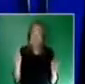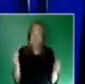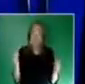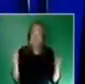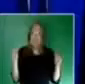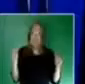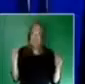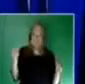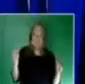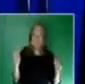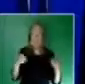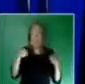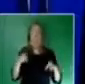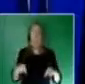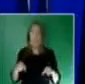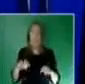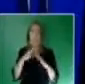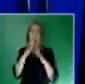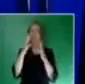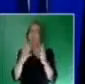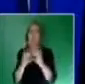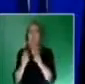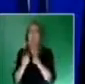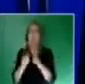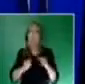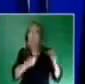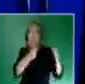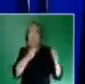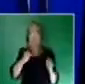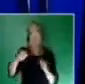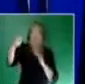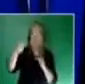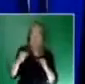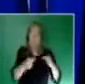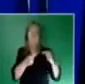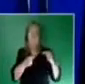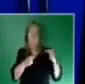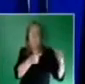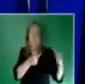que ha deparado un progreso material portentoso y explosivo?